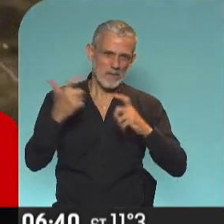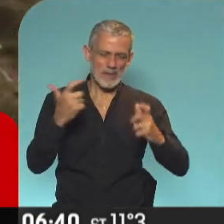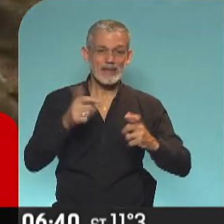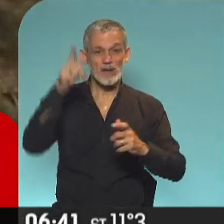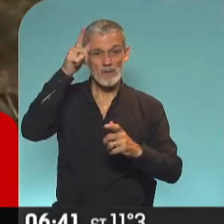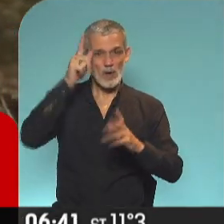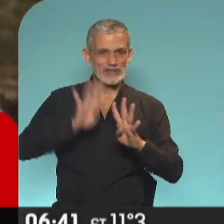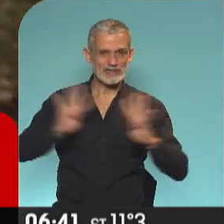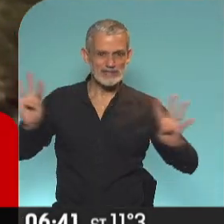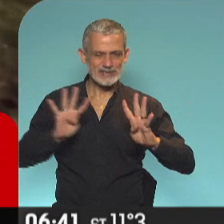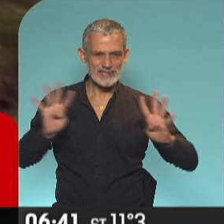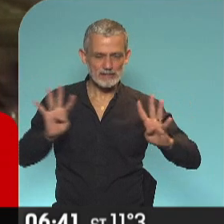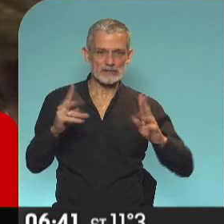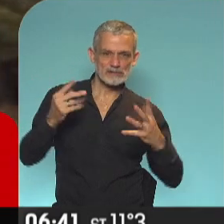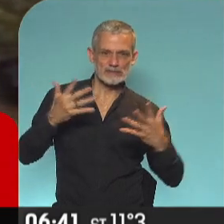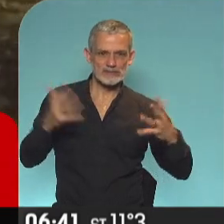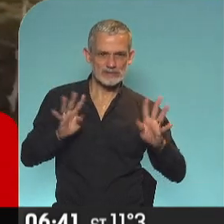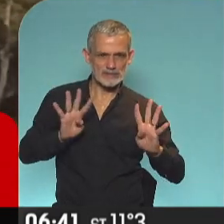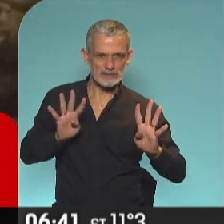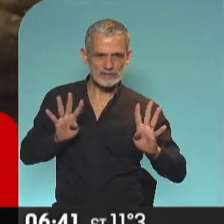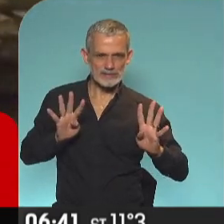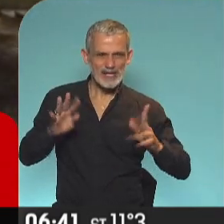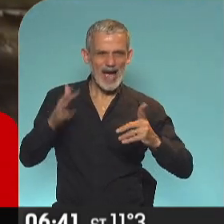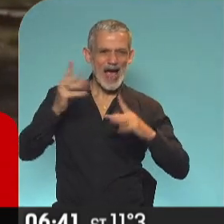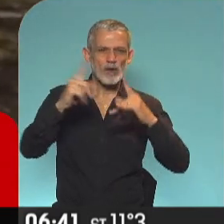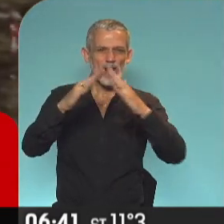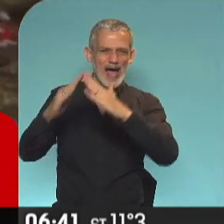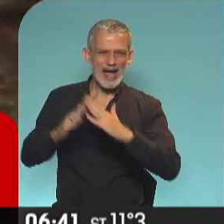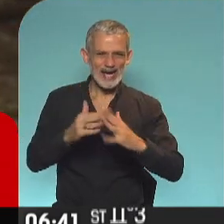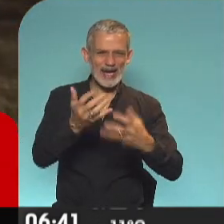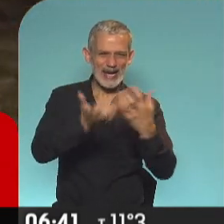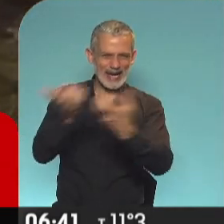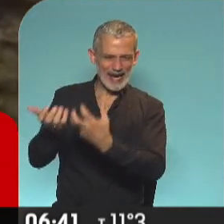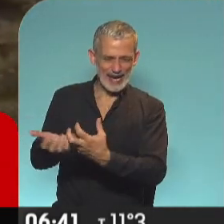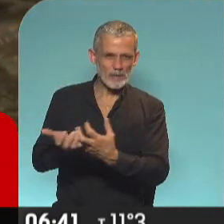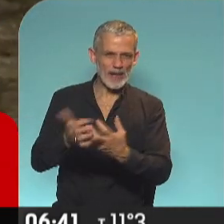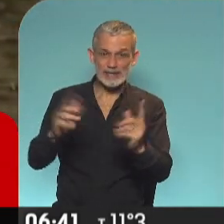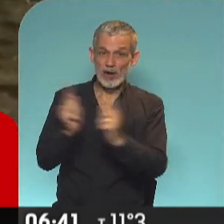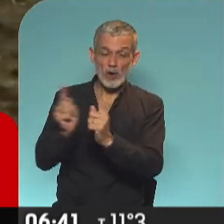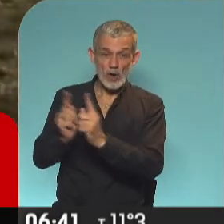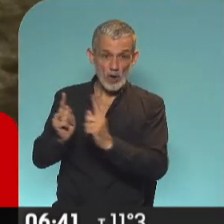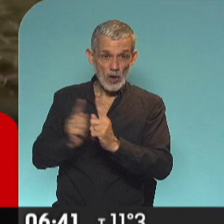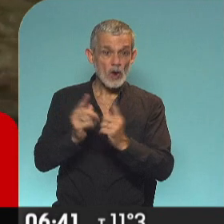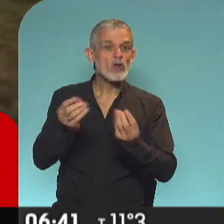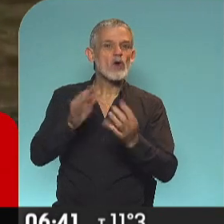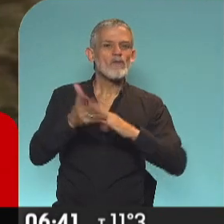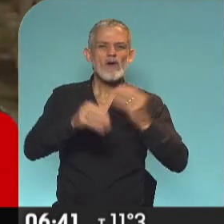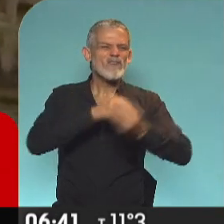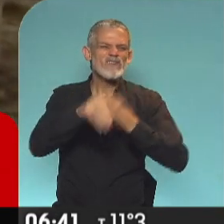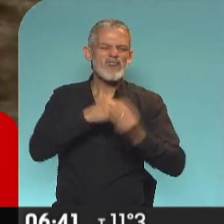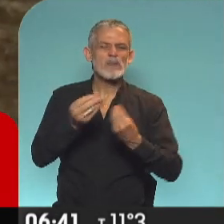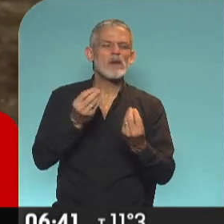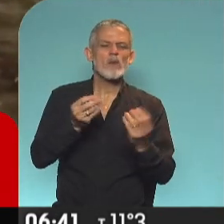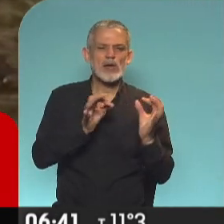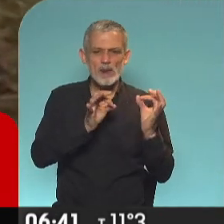fuerzas de seguridad que están en el lugar están tratando de avanzar, algunas casillas quemadas. Pero desarrollemos escuetamente cuál es la situación de estas familias y por qué se